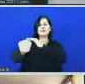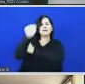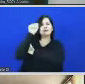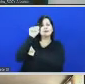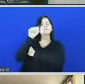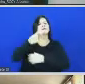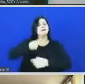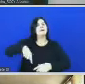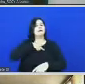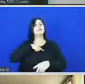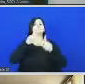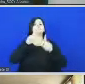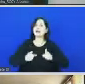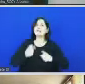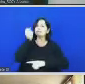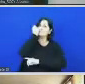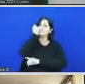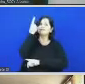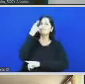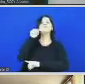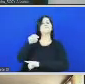nuestros programas sean